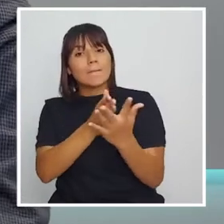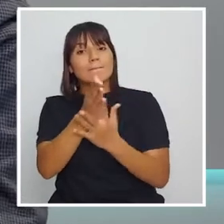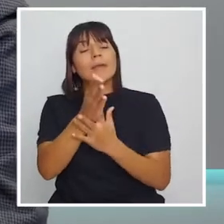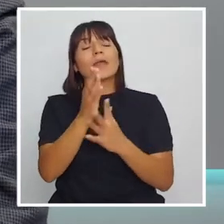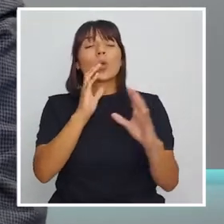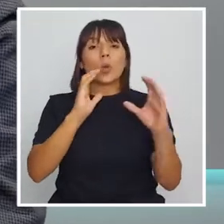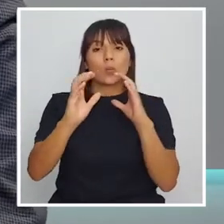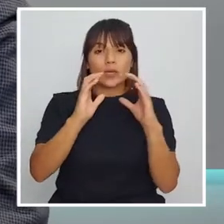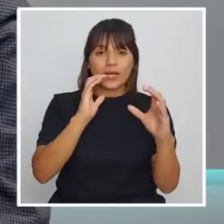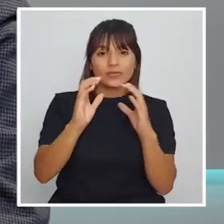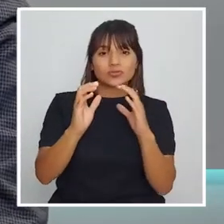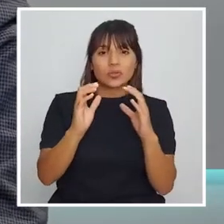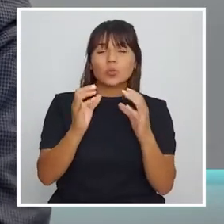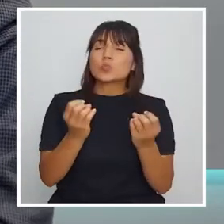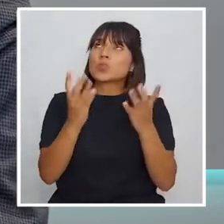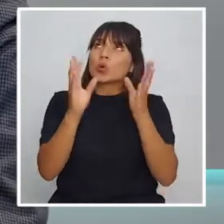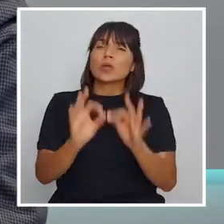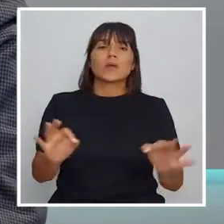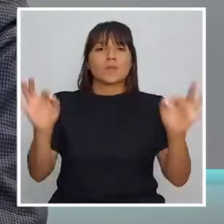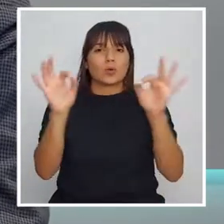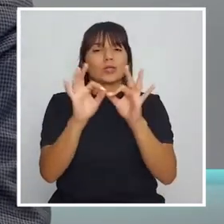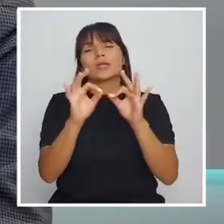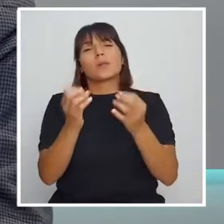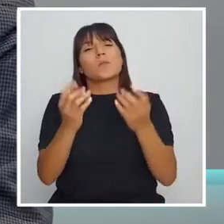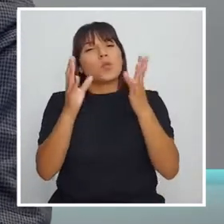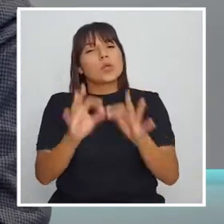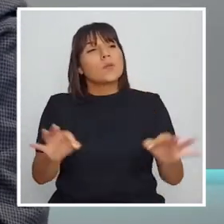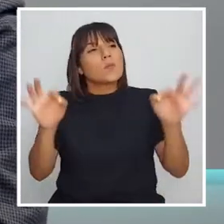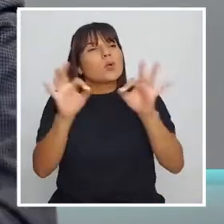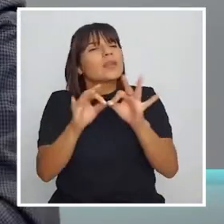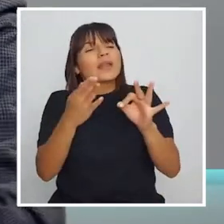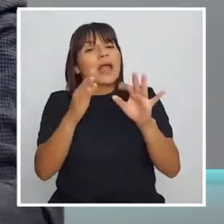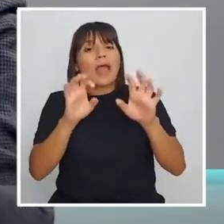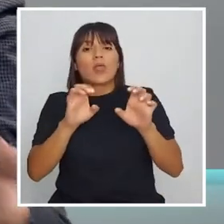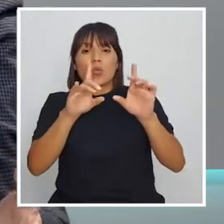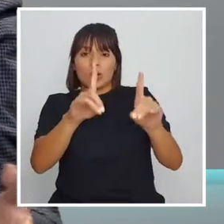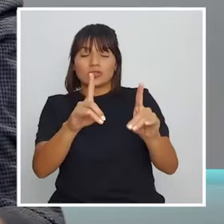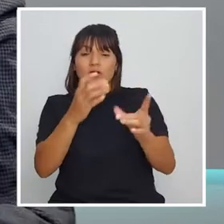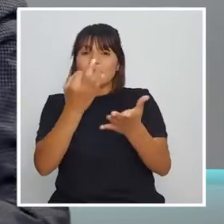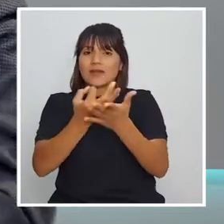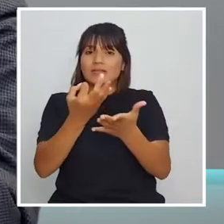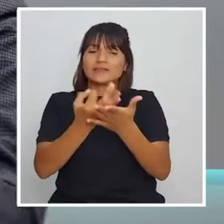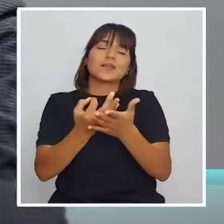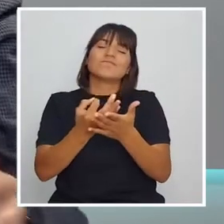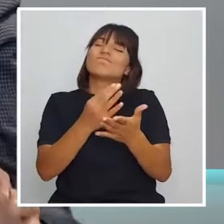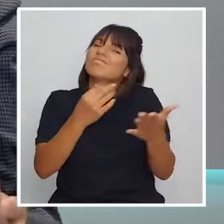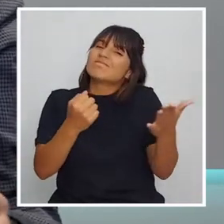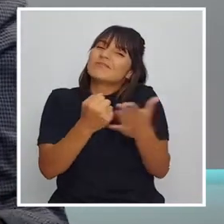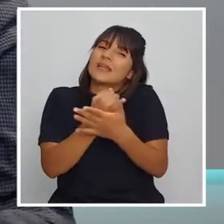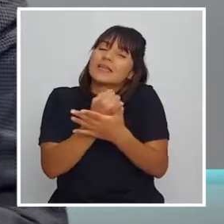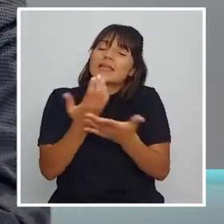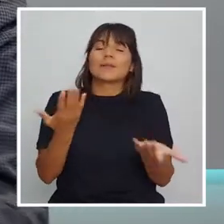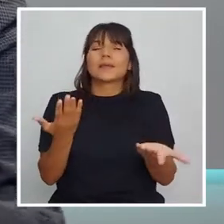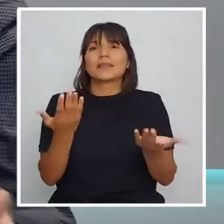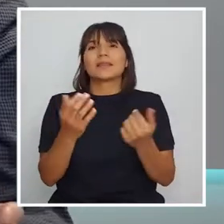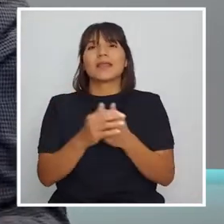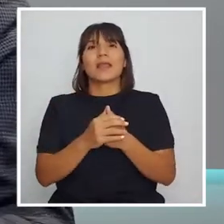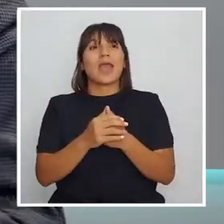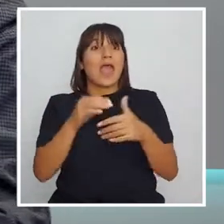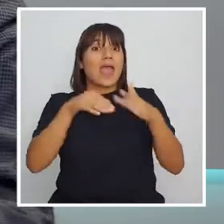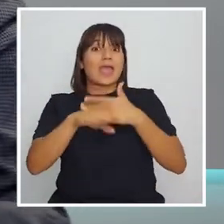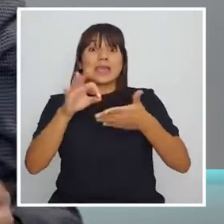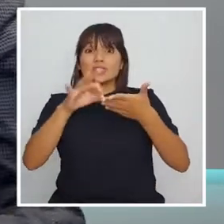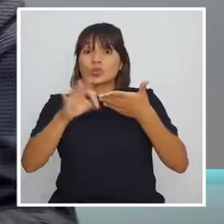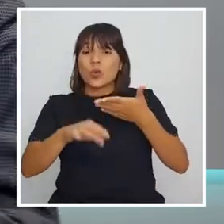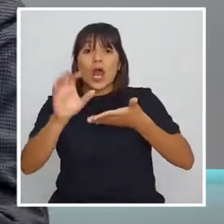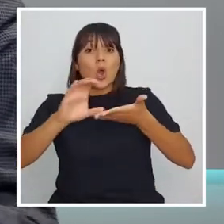vital, y es la educación financiera. Lamentablemente nunca nos dan educación financiera. Hoy en día en los planes